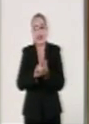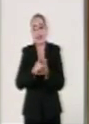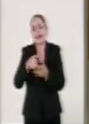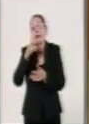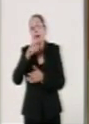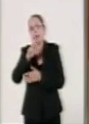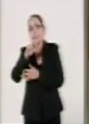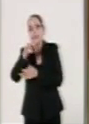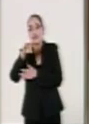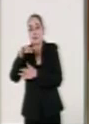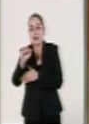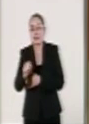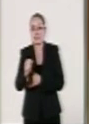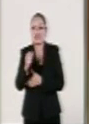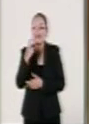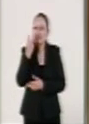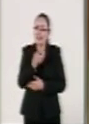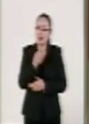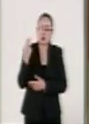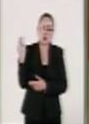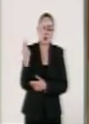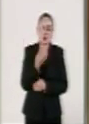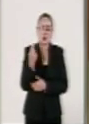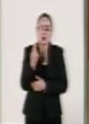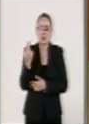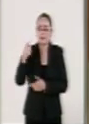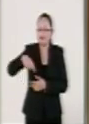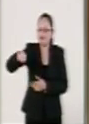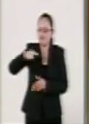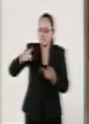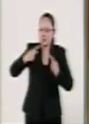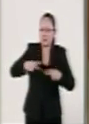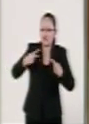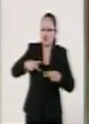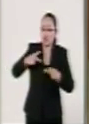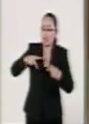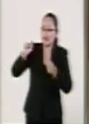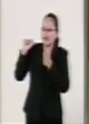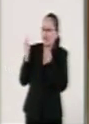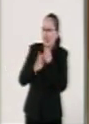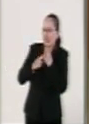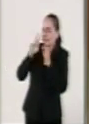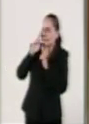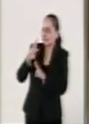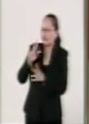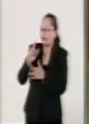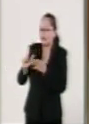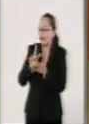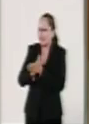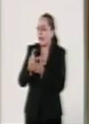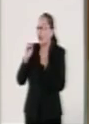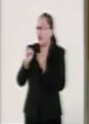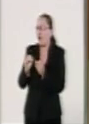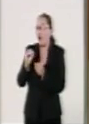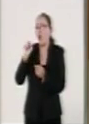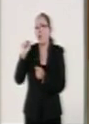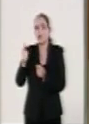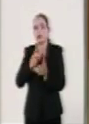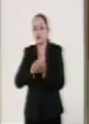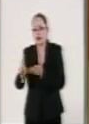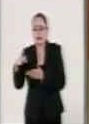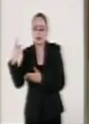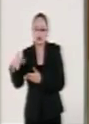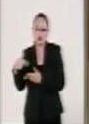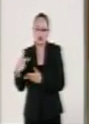requieren con urgencia las víctimas de delitos y las víctimas de violaciones a